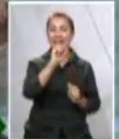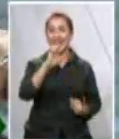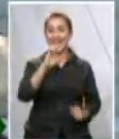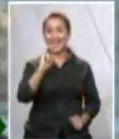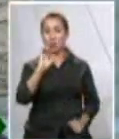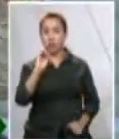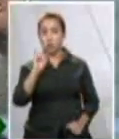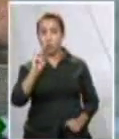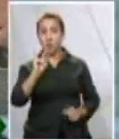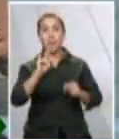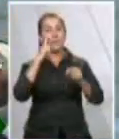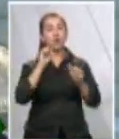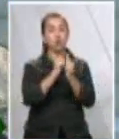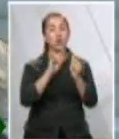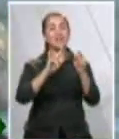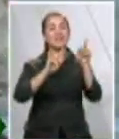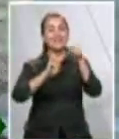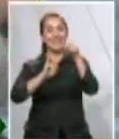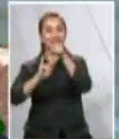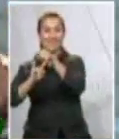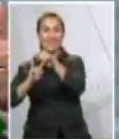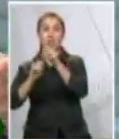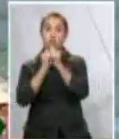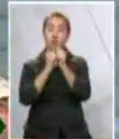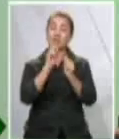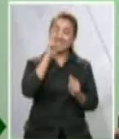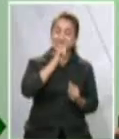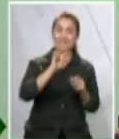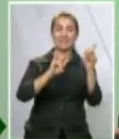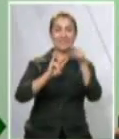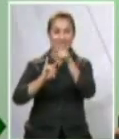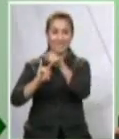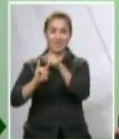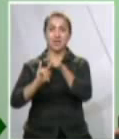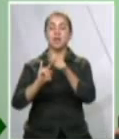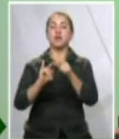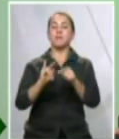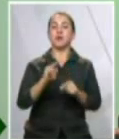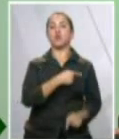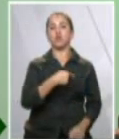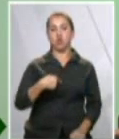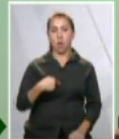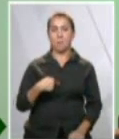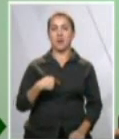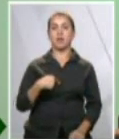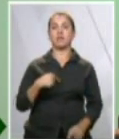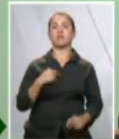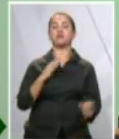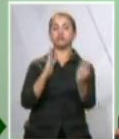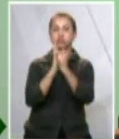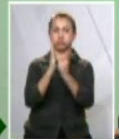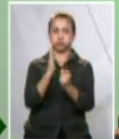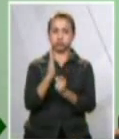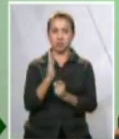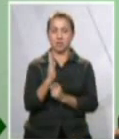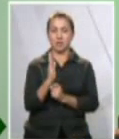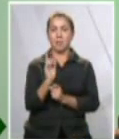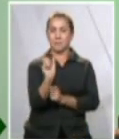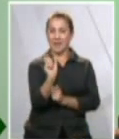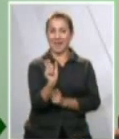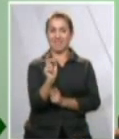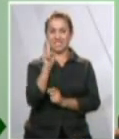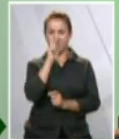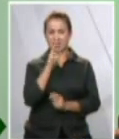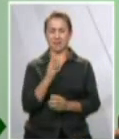vocales dos veces, ¿te fijas? ¿Con tilde o sin tilde? Pero para un hombre de arte, de letras, para un dramaturgo, una palabra sin tilde significa